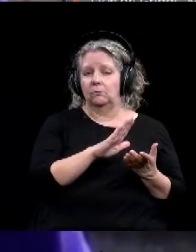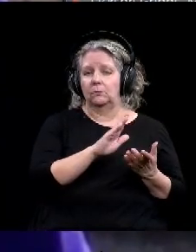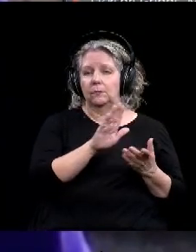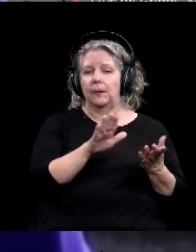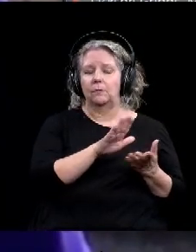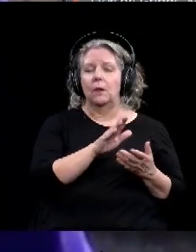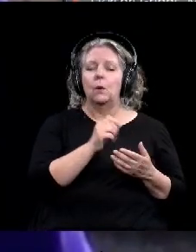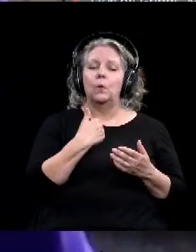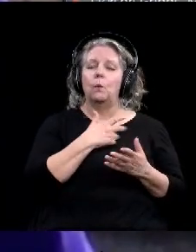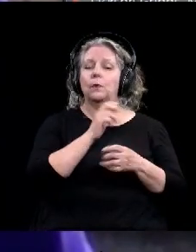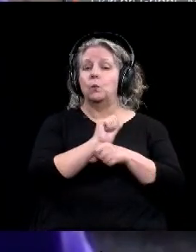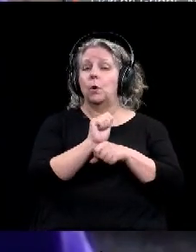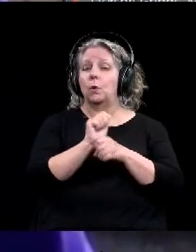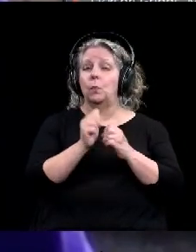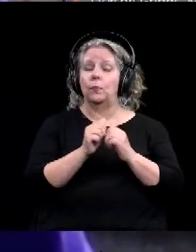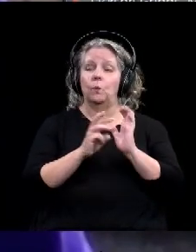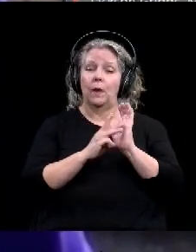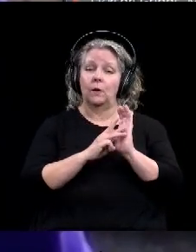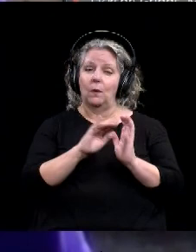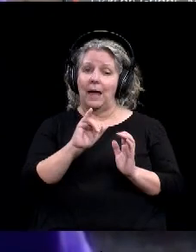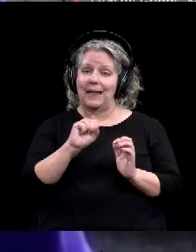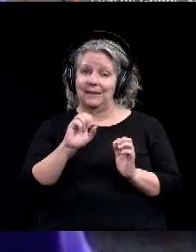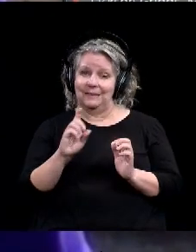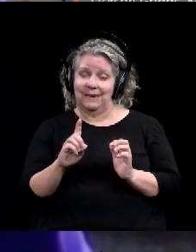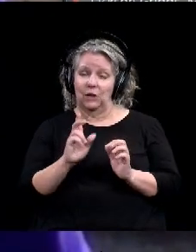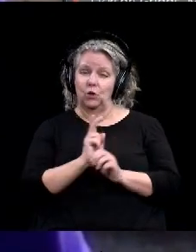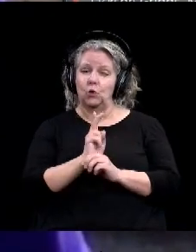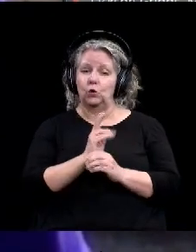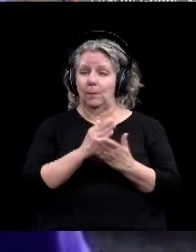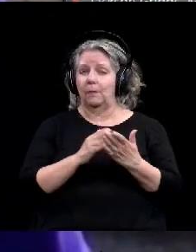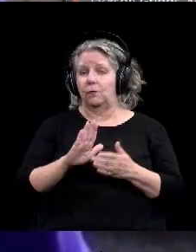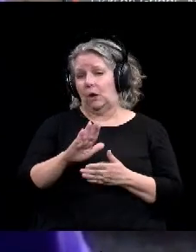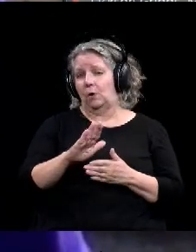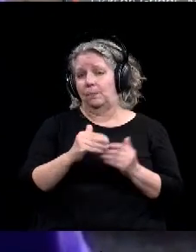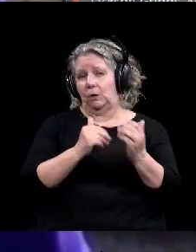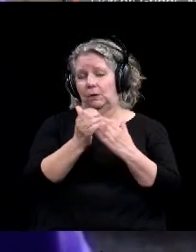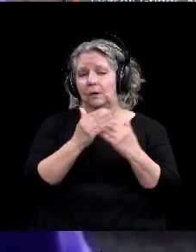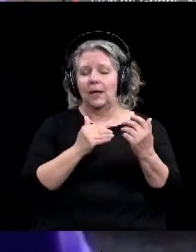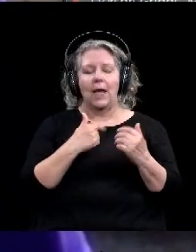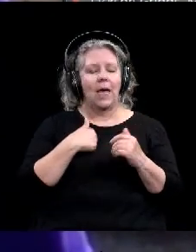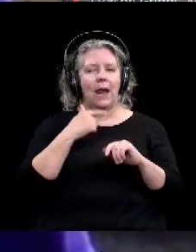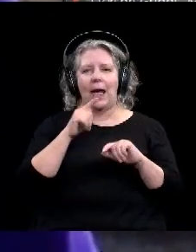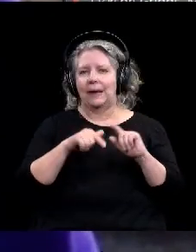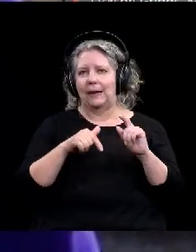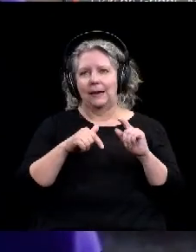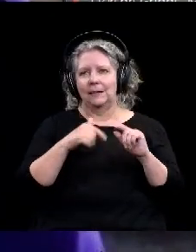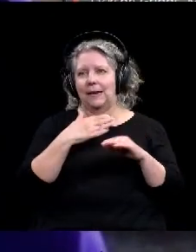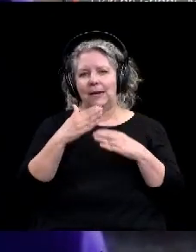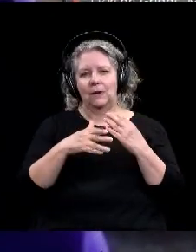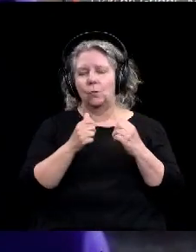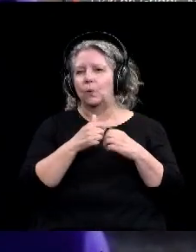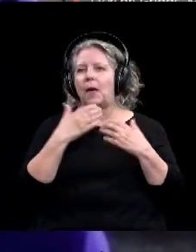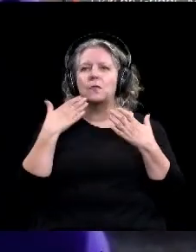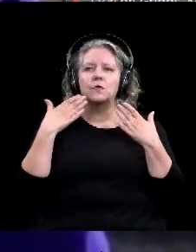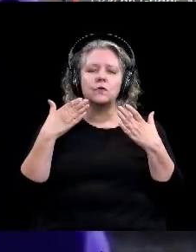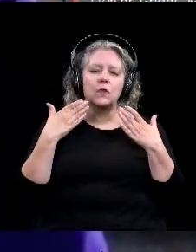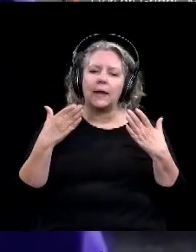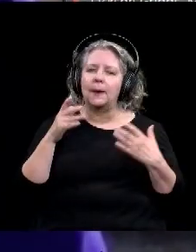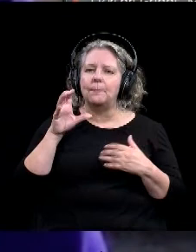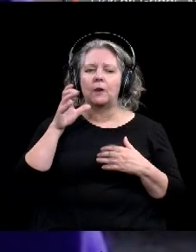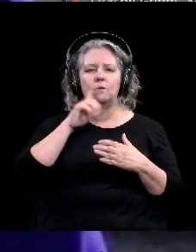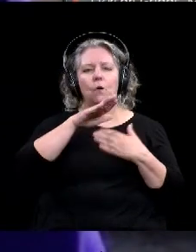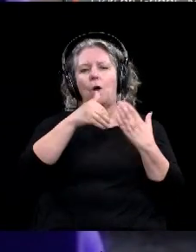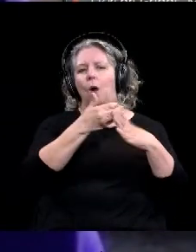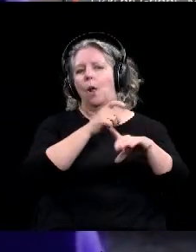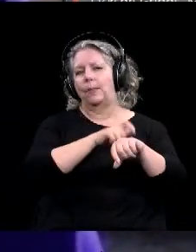trabajar con la escuela escolar de hueco para que nos ayuden a hacer esas